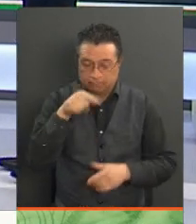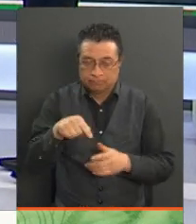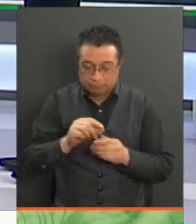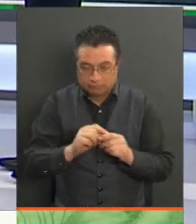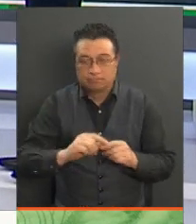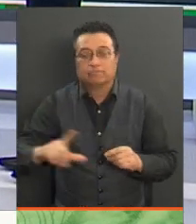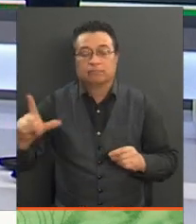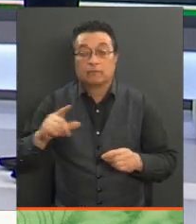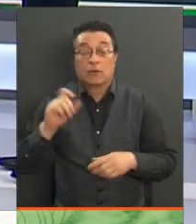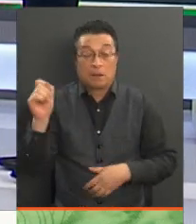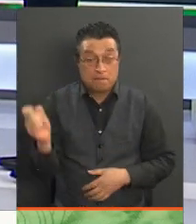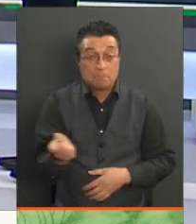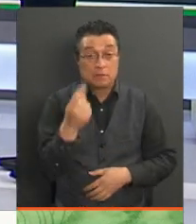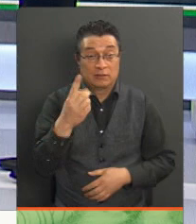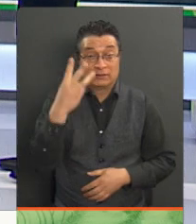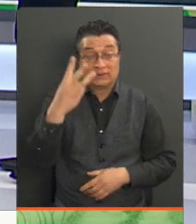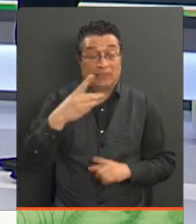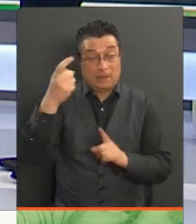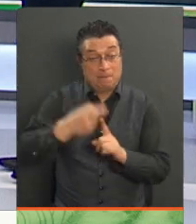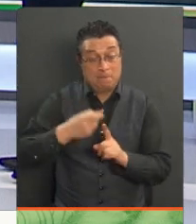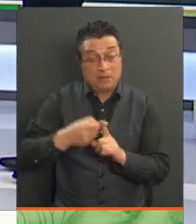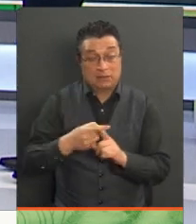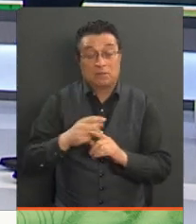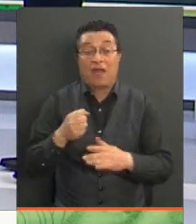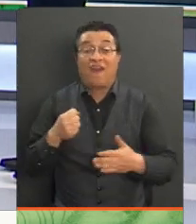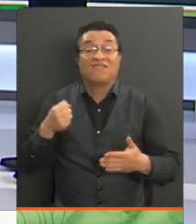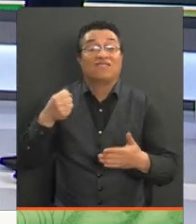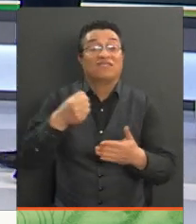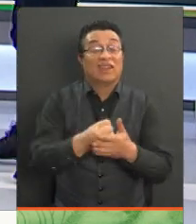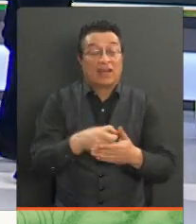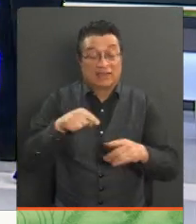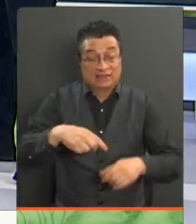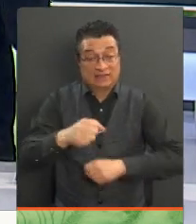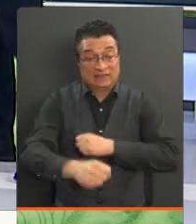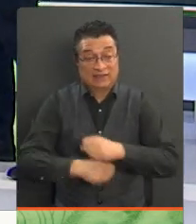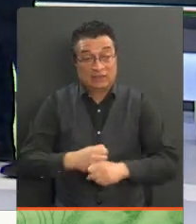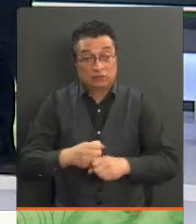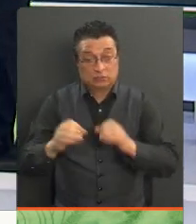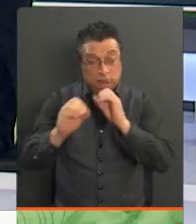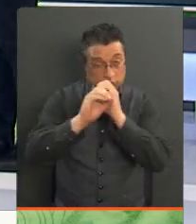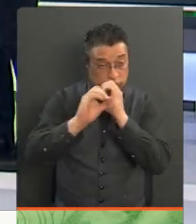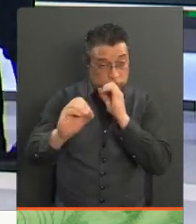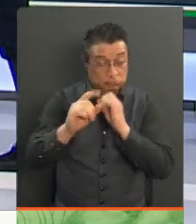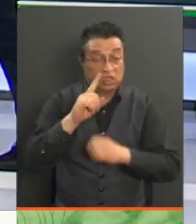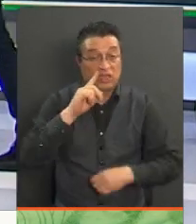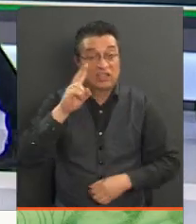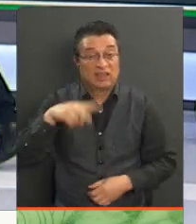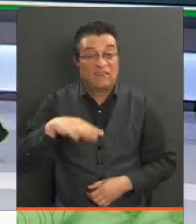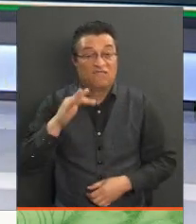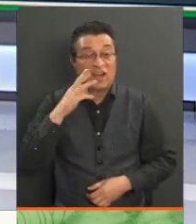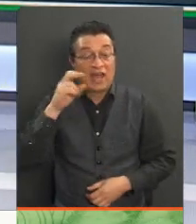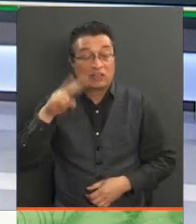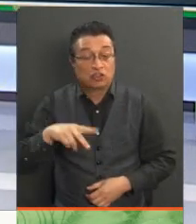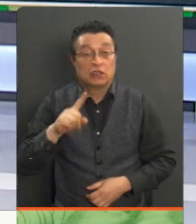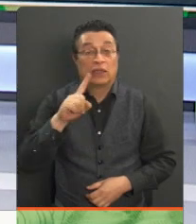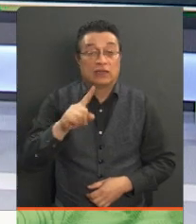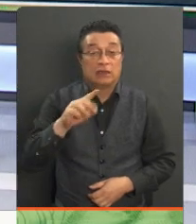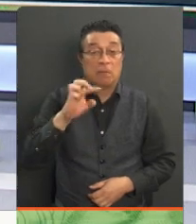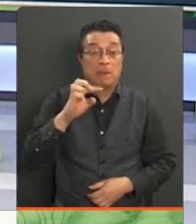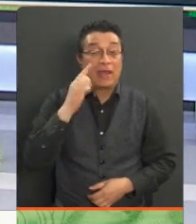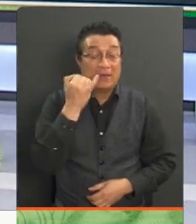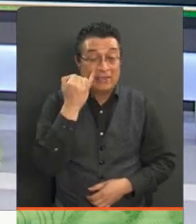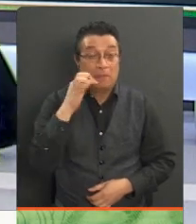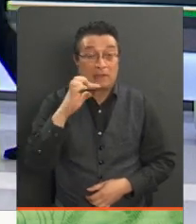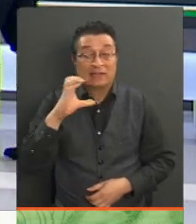el primer trimestre para el final de este año se proyectaba una inflación, un IPC de